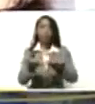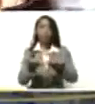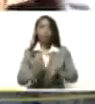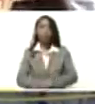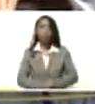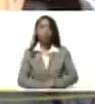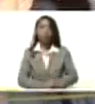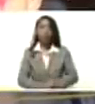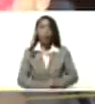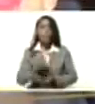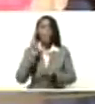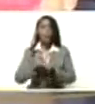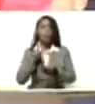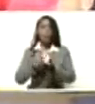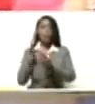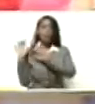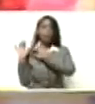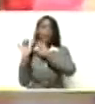la participación